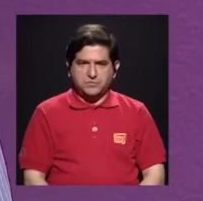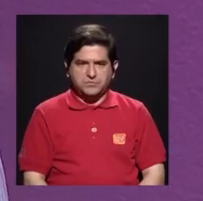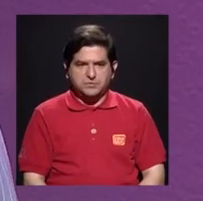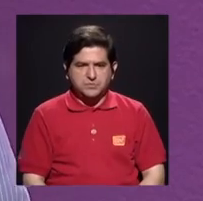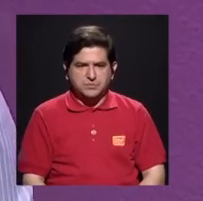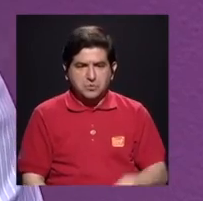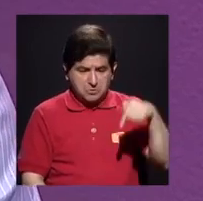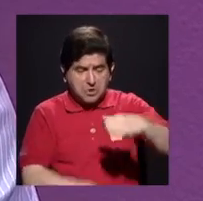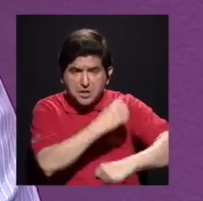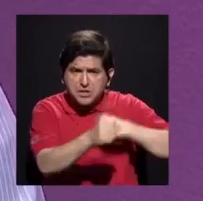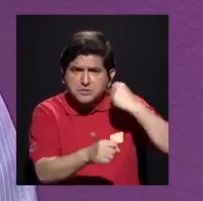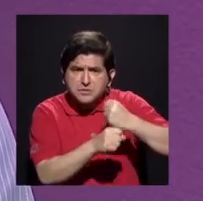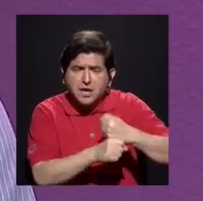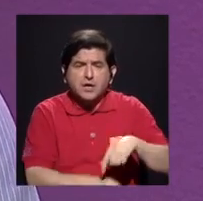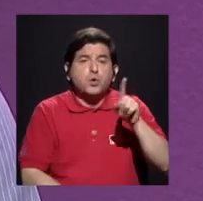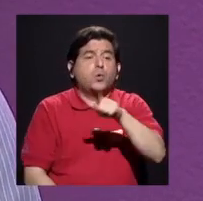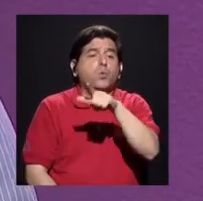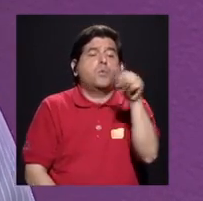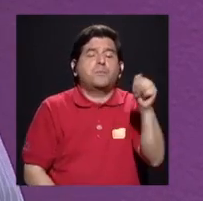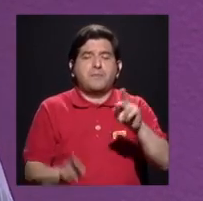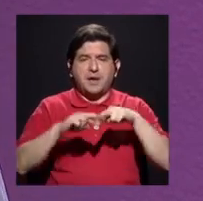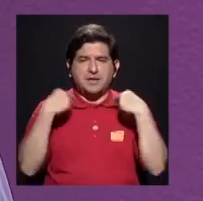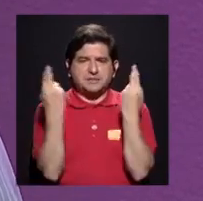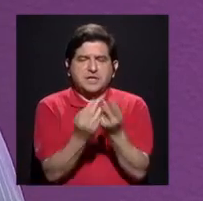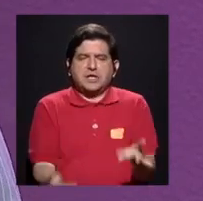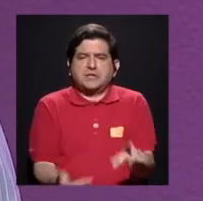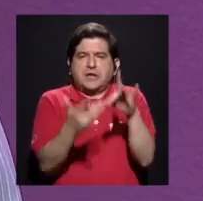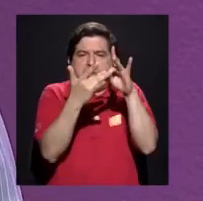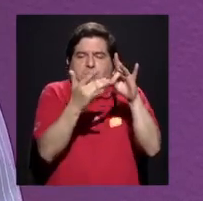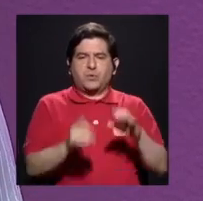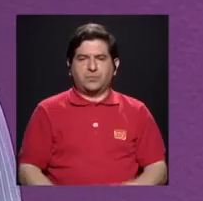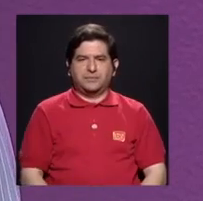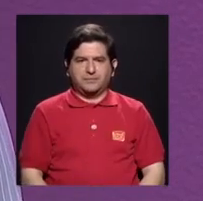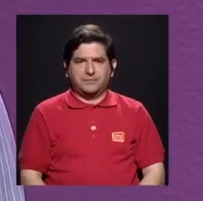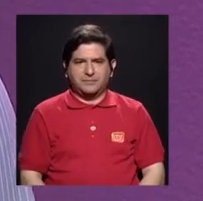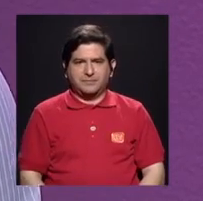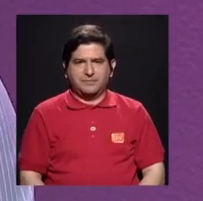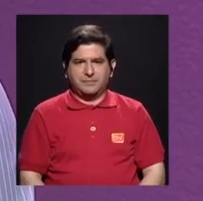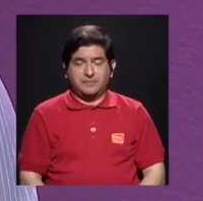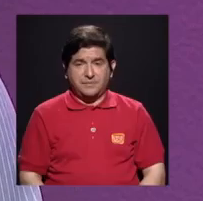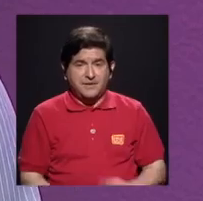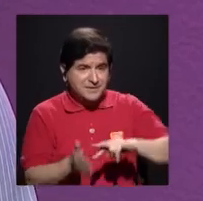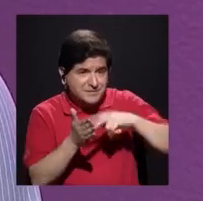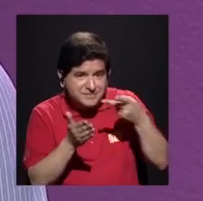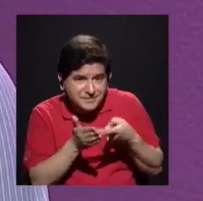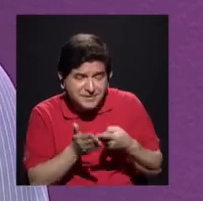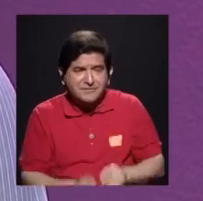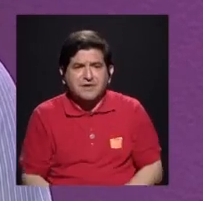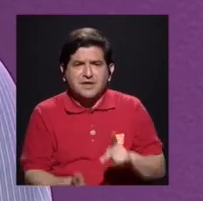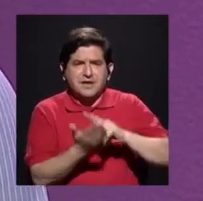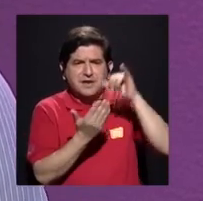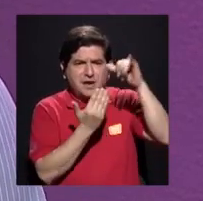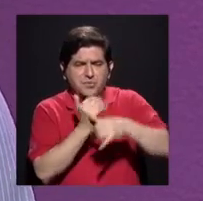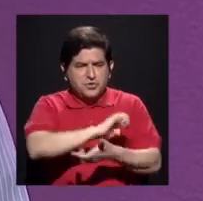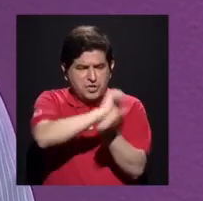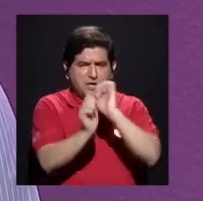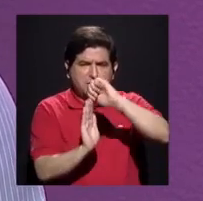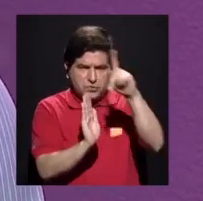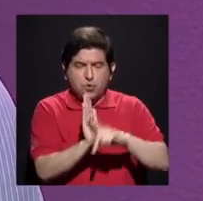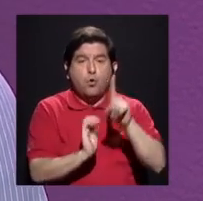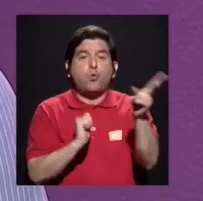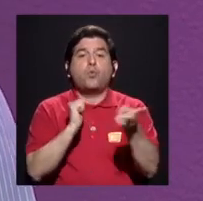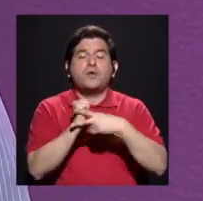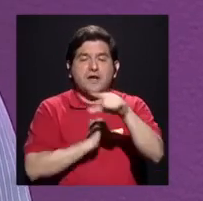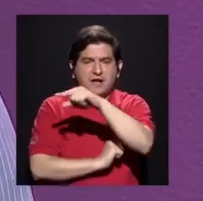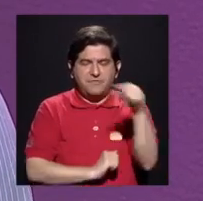este año por un mes de sesiones extraordinarias donde si estamos hablando de que se conocen los proyectos de reforma constitucional una vez